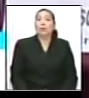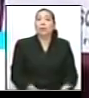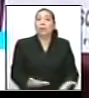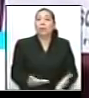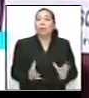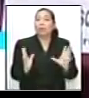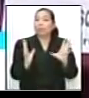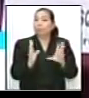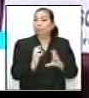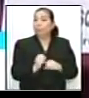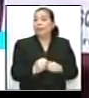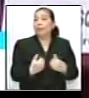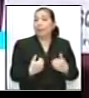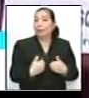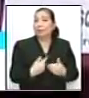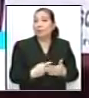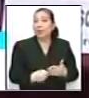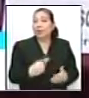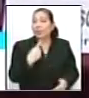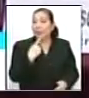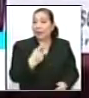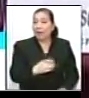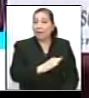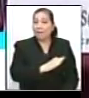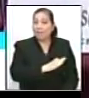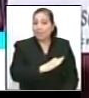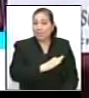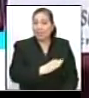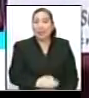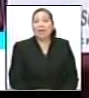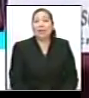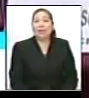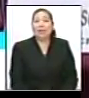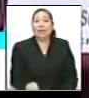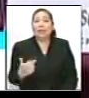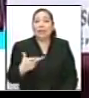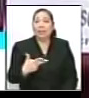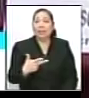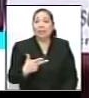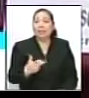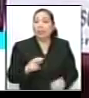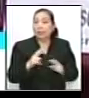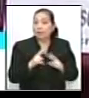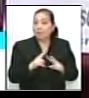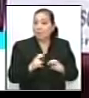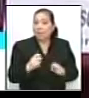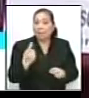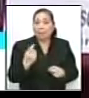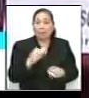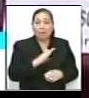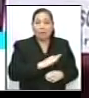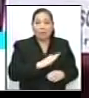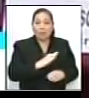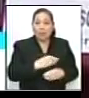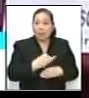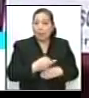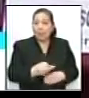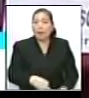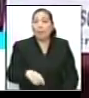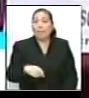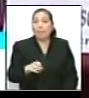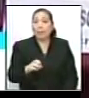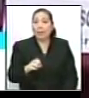de resumen, tenemos que la fiscal provincial del tercer despacho de investigación de la primera Fiscalía Provincial